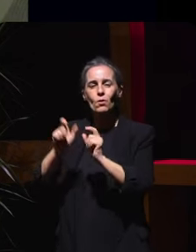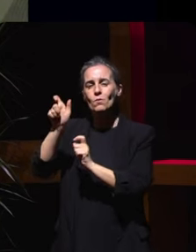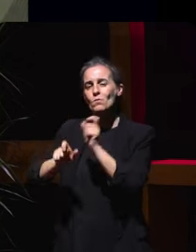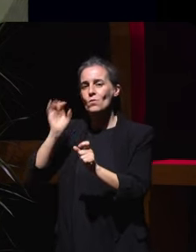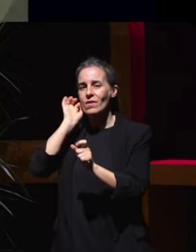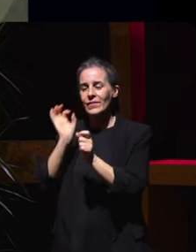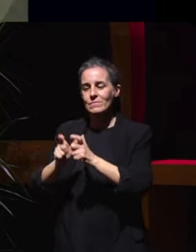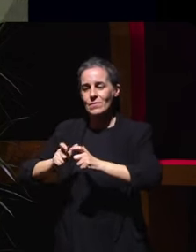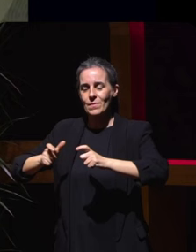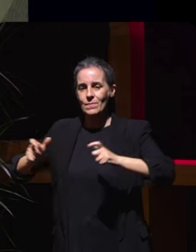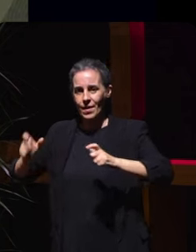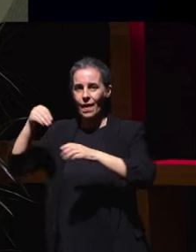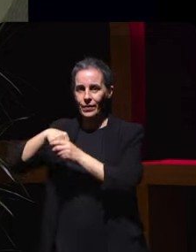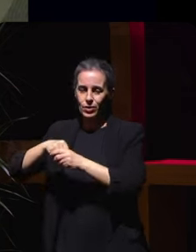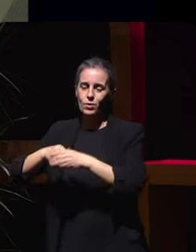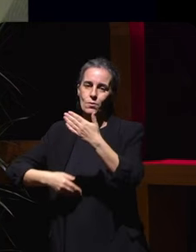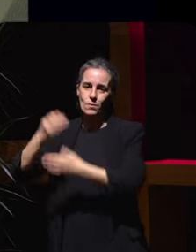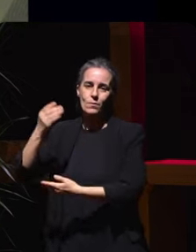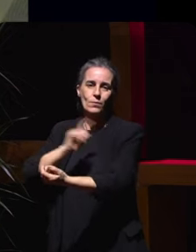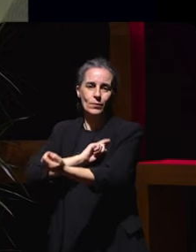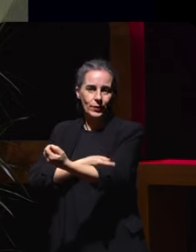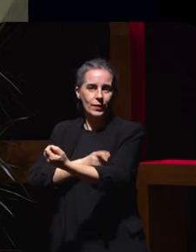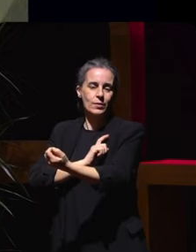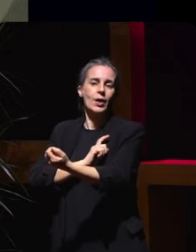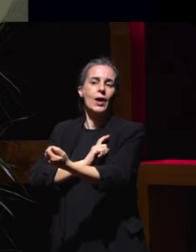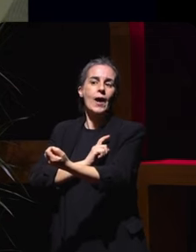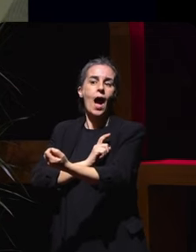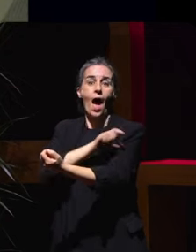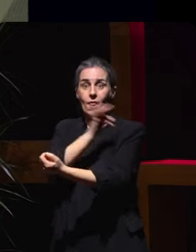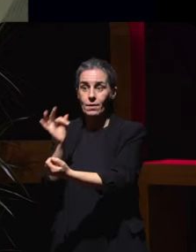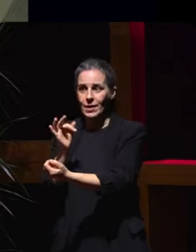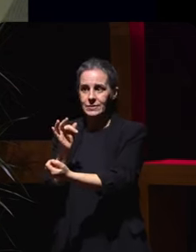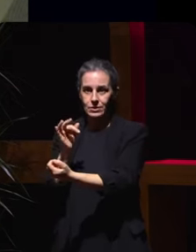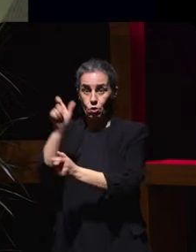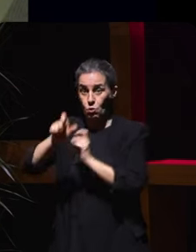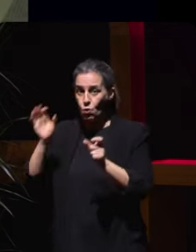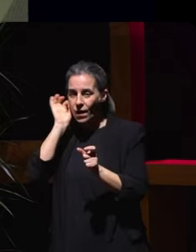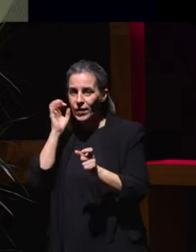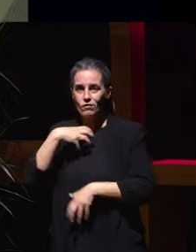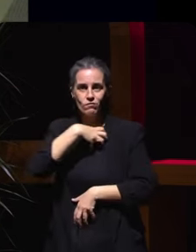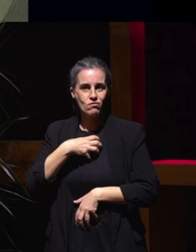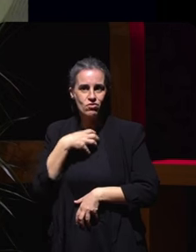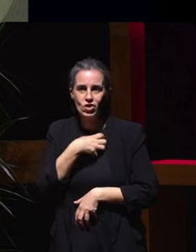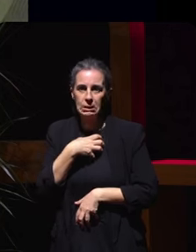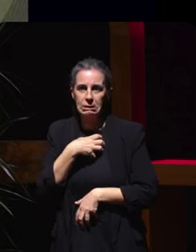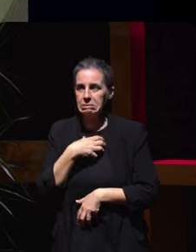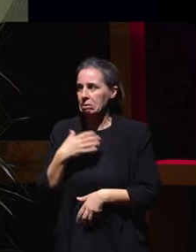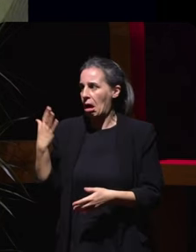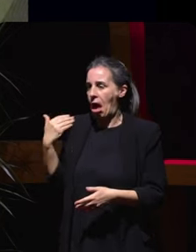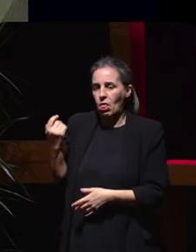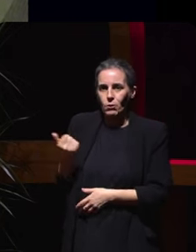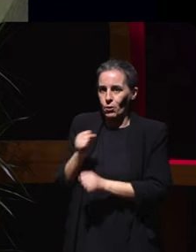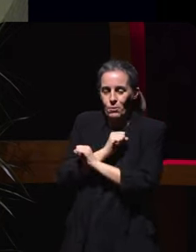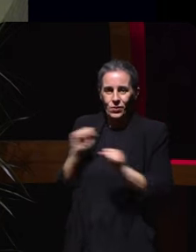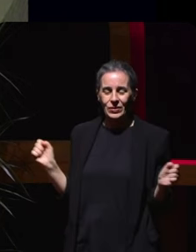en el periodismo deportivo y además mujeres haciendo tareas que hasta hace bien poco pensábamos que no se podían hacer.